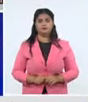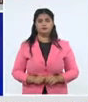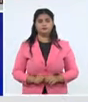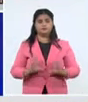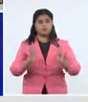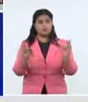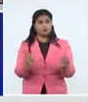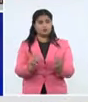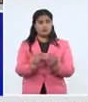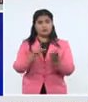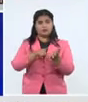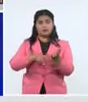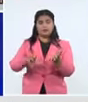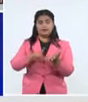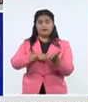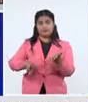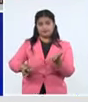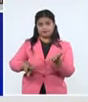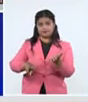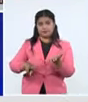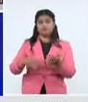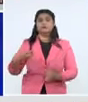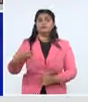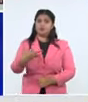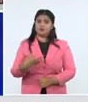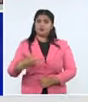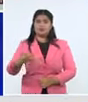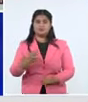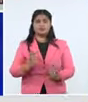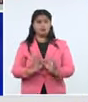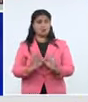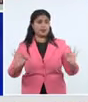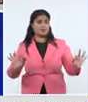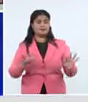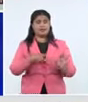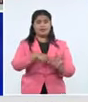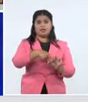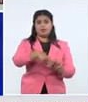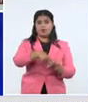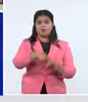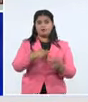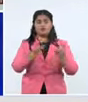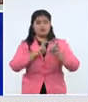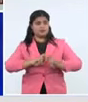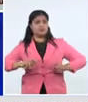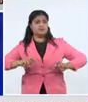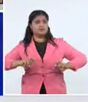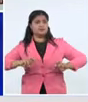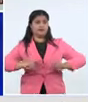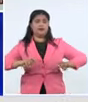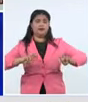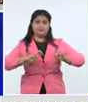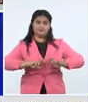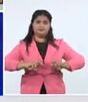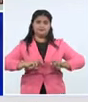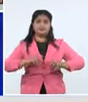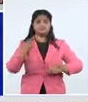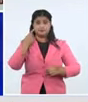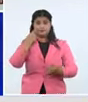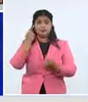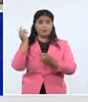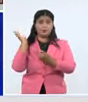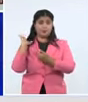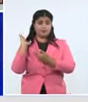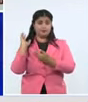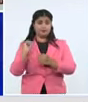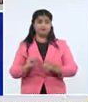y el municipio especial Isla de la Juventud se procesaron muestras ayer. Ahí tienen los porcentajes. Siempre